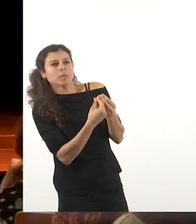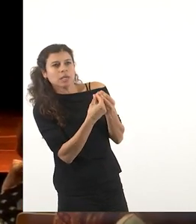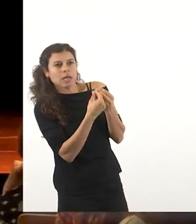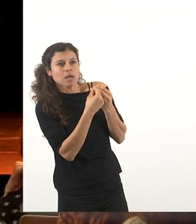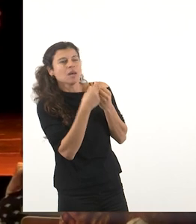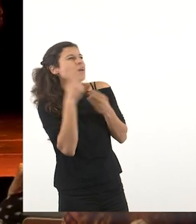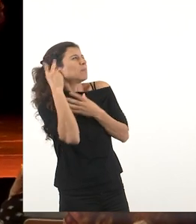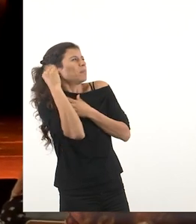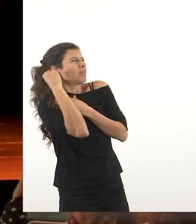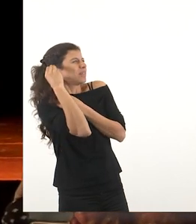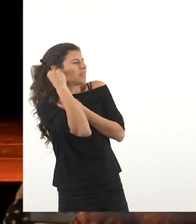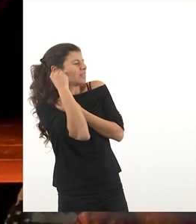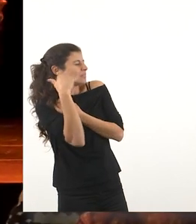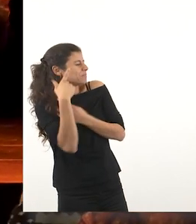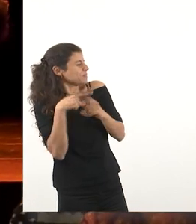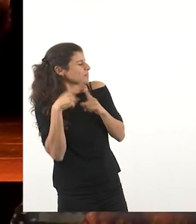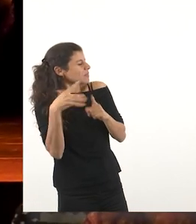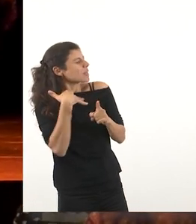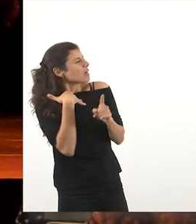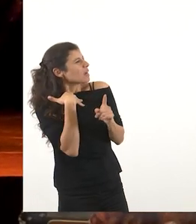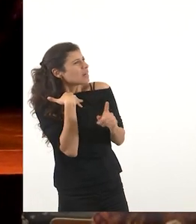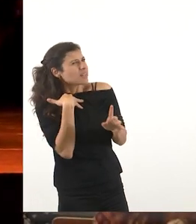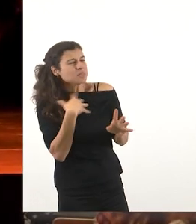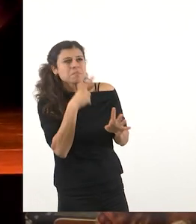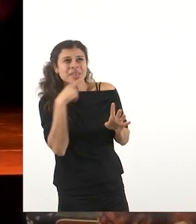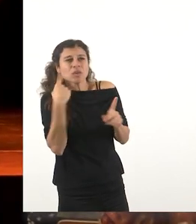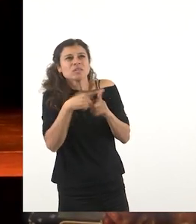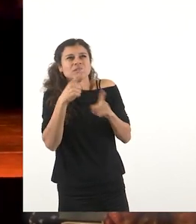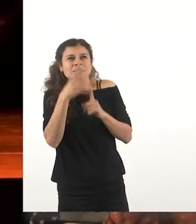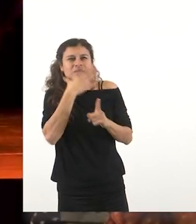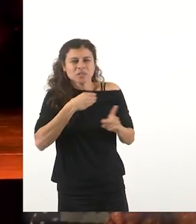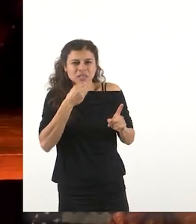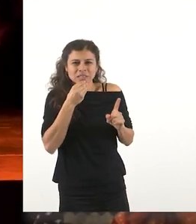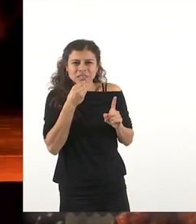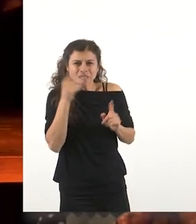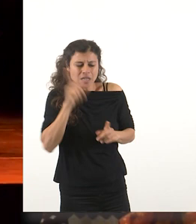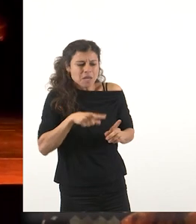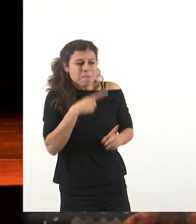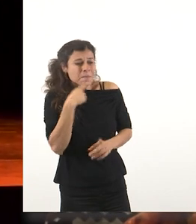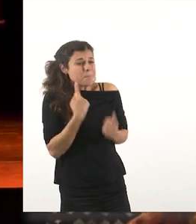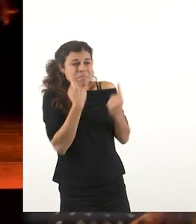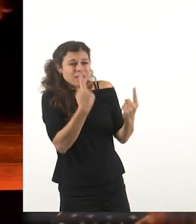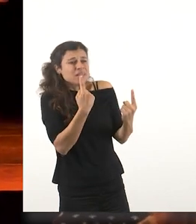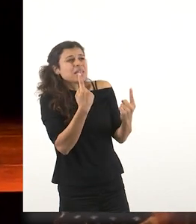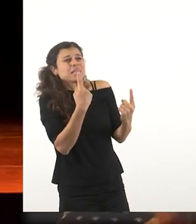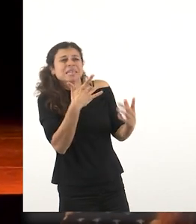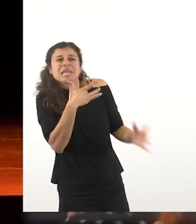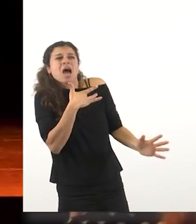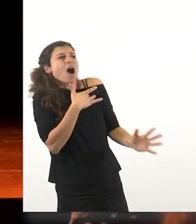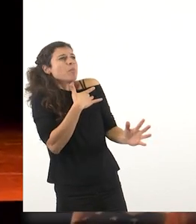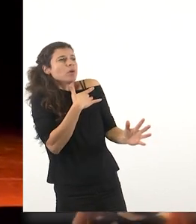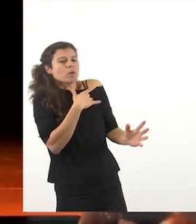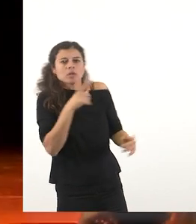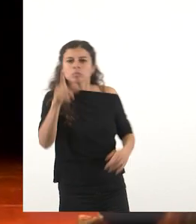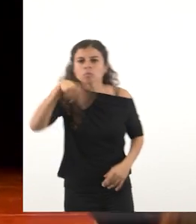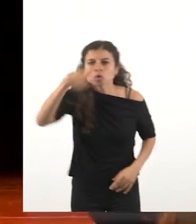oído cosas que me resultaron súper asquerosas, pero me dijo otras tan bonitas. Me dijo por primera vez, te amo. ¿Ustedes creen que yo me levanté y le dije,